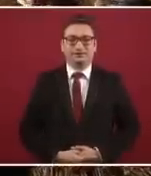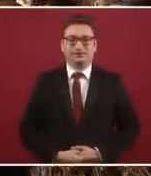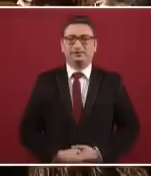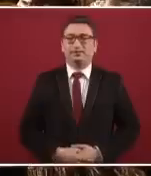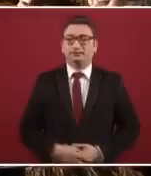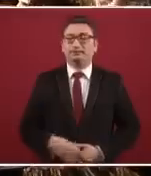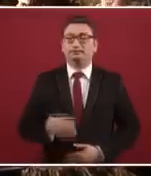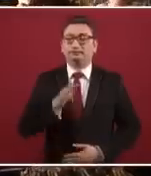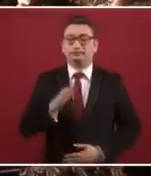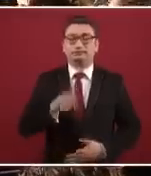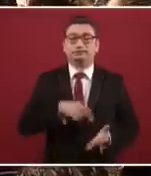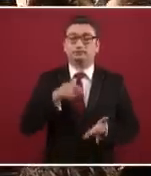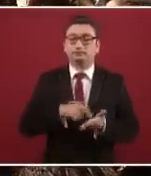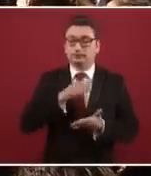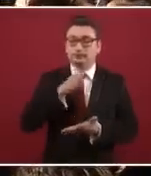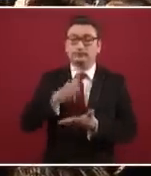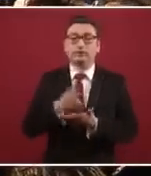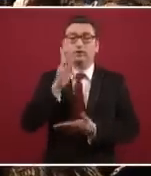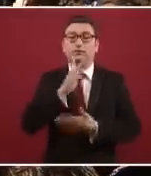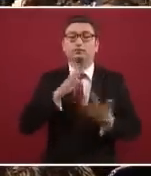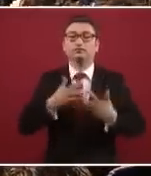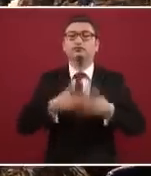el domicilio de la empresa